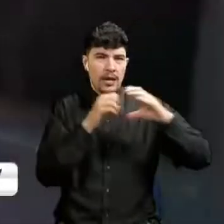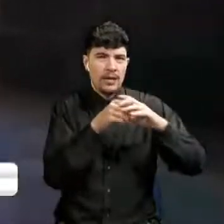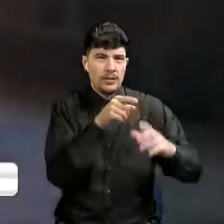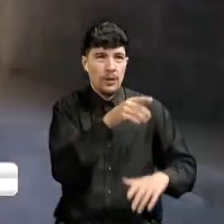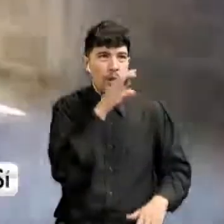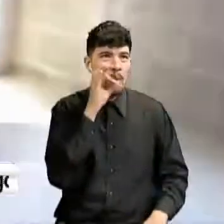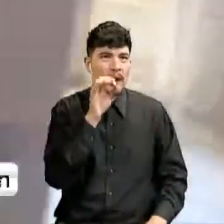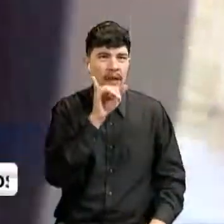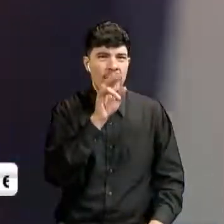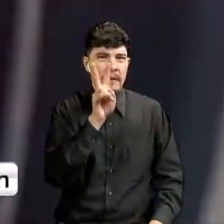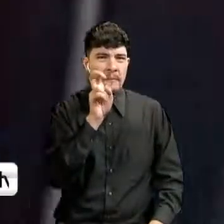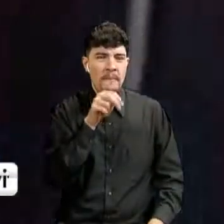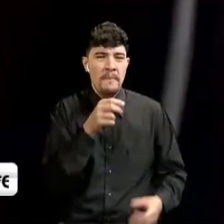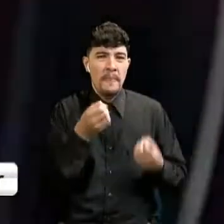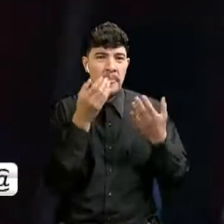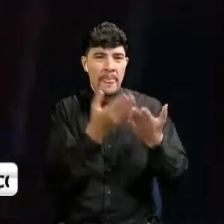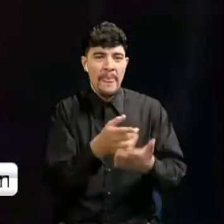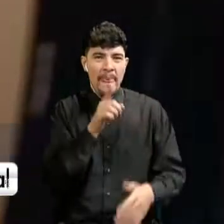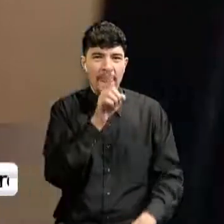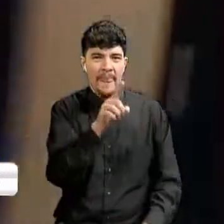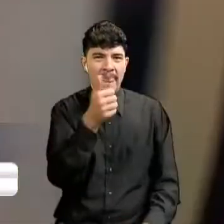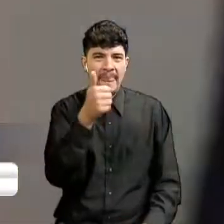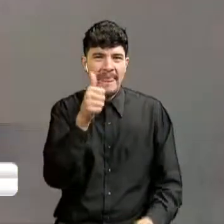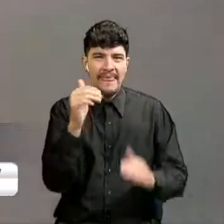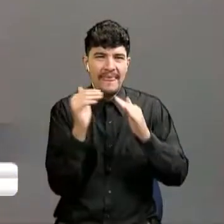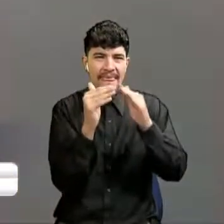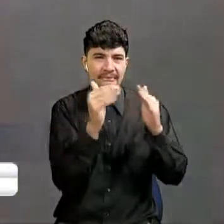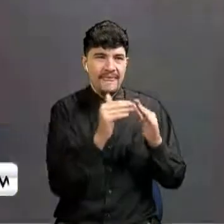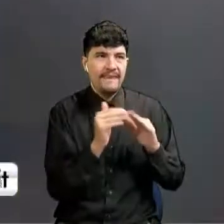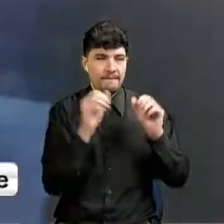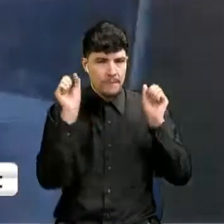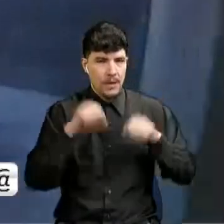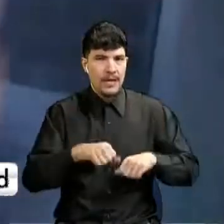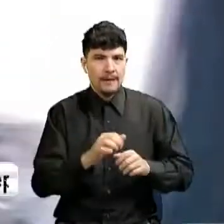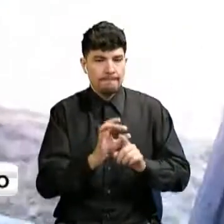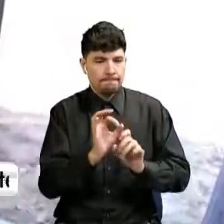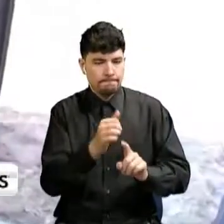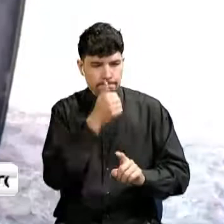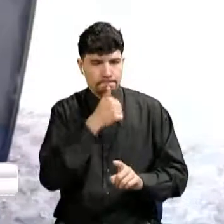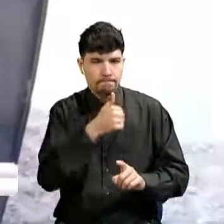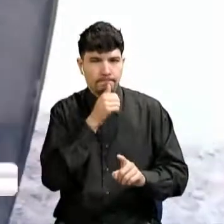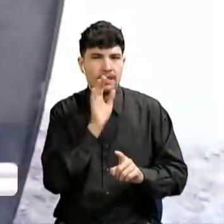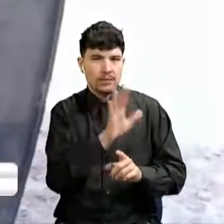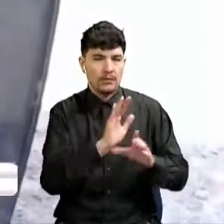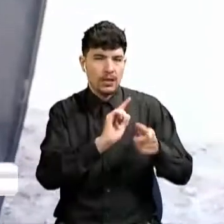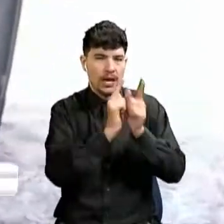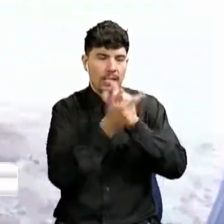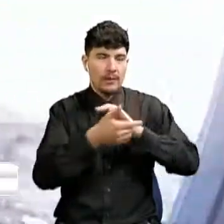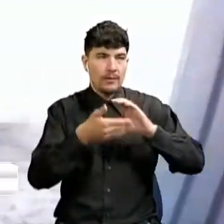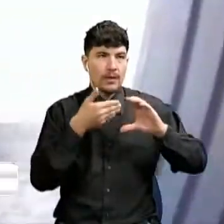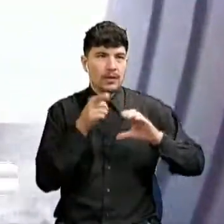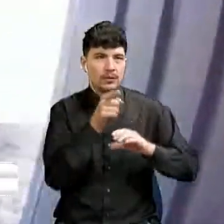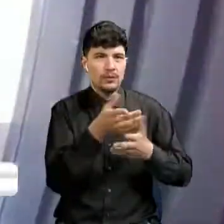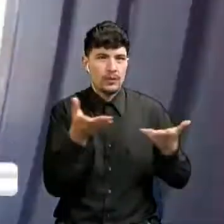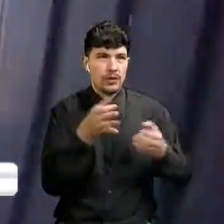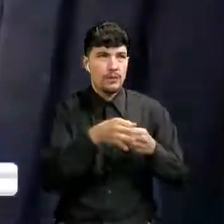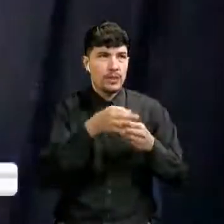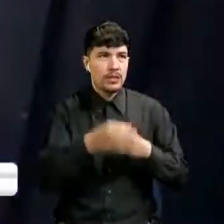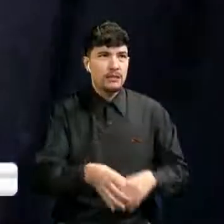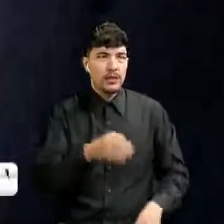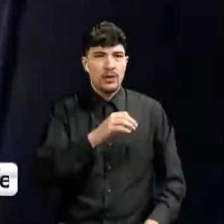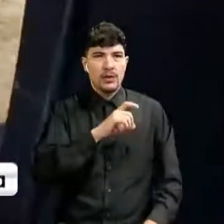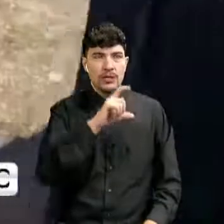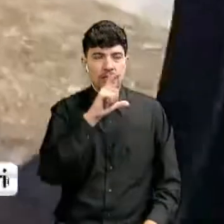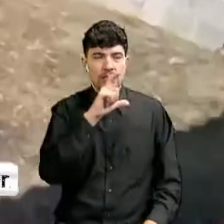han entregado en total 110 nuevas casas adaptadas al cambio climático en el municipio de chimichagua en el césar estas viviendas fueron